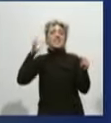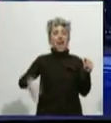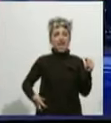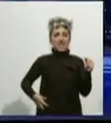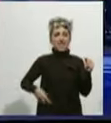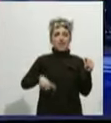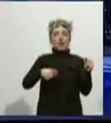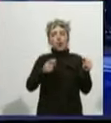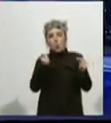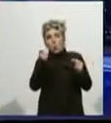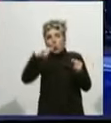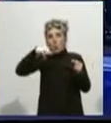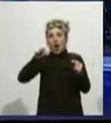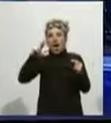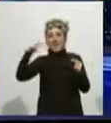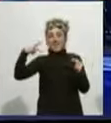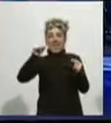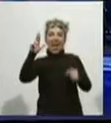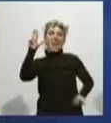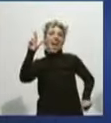poquito y